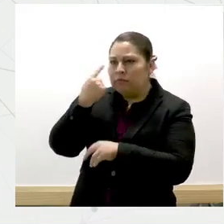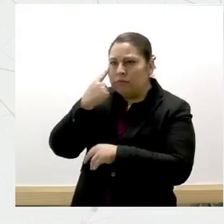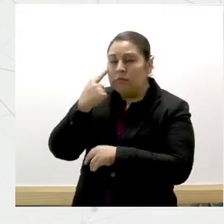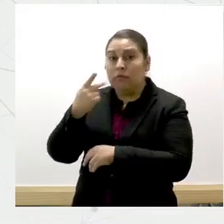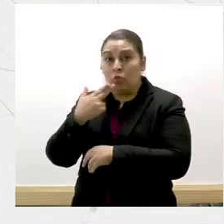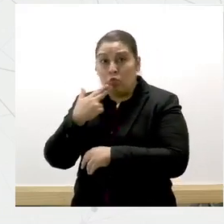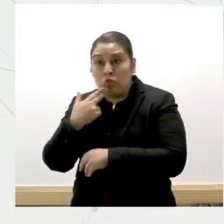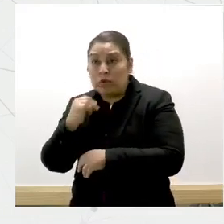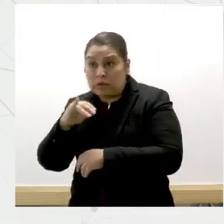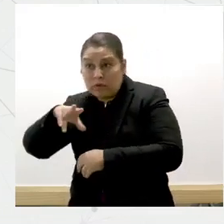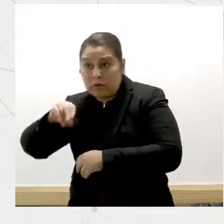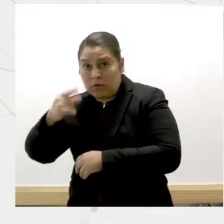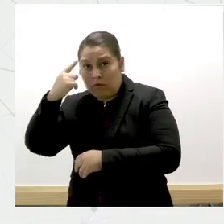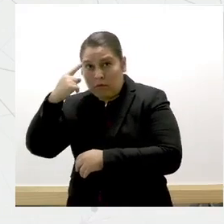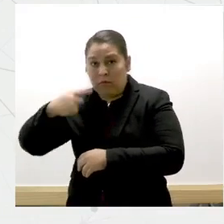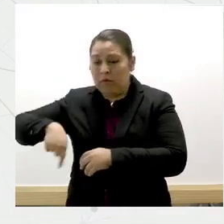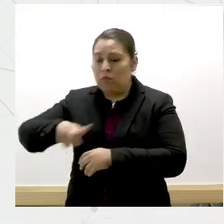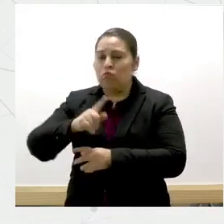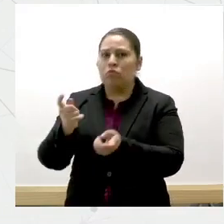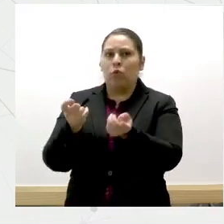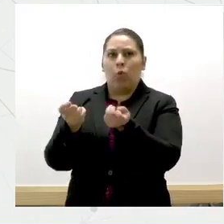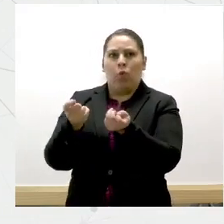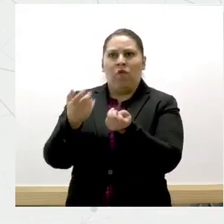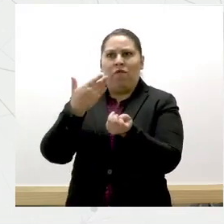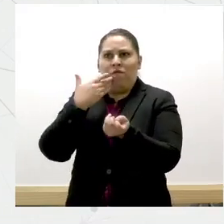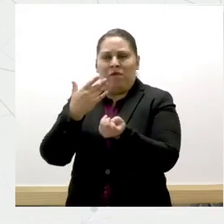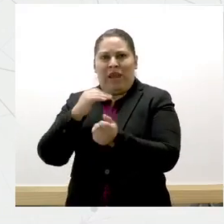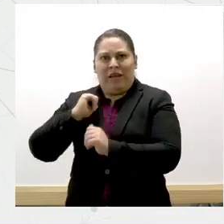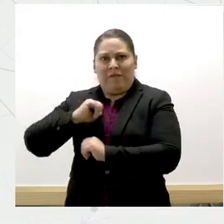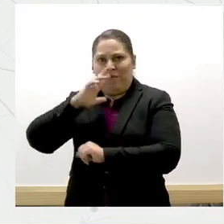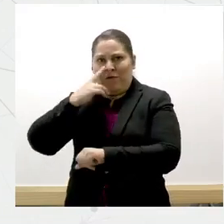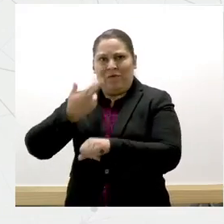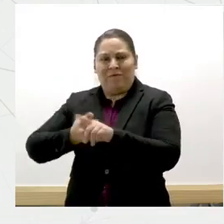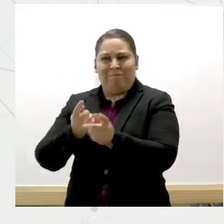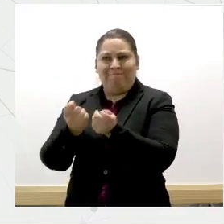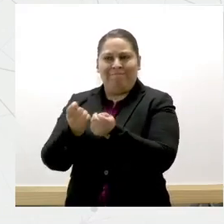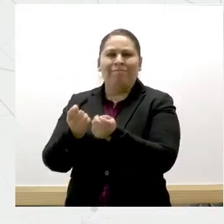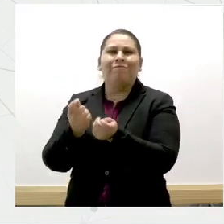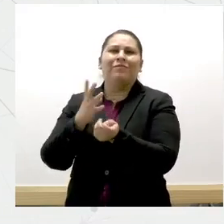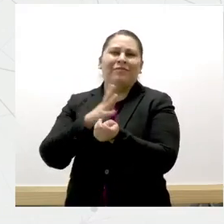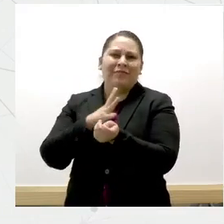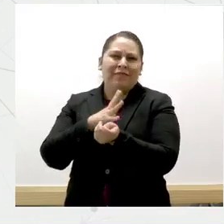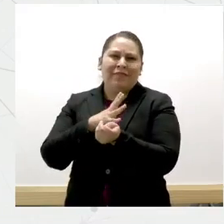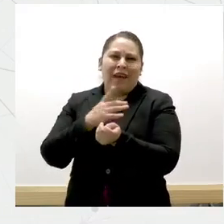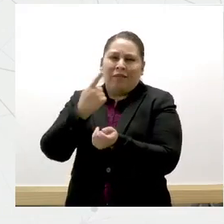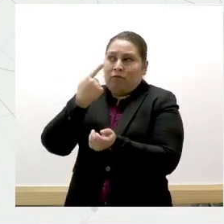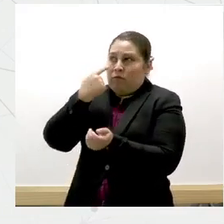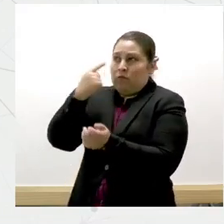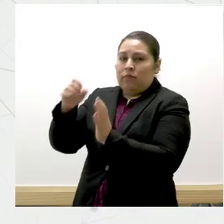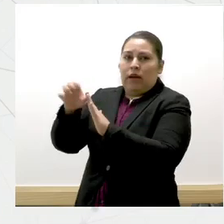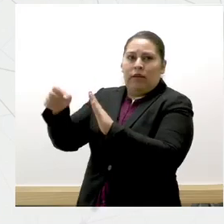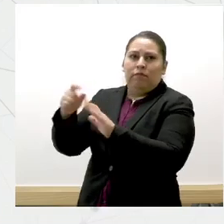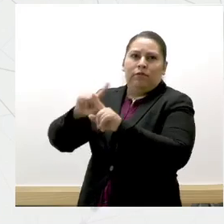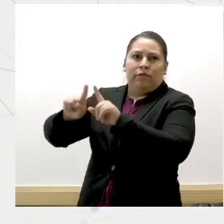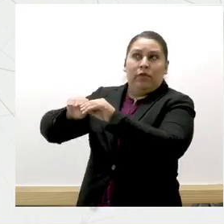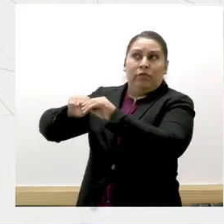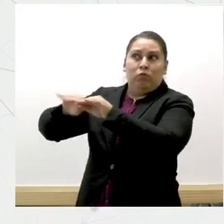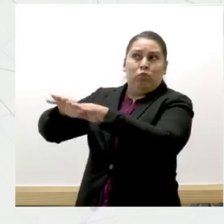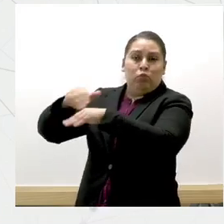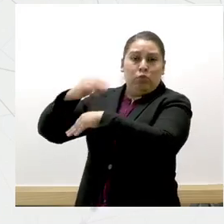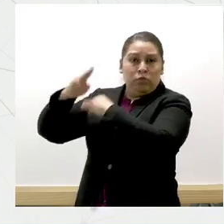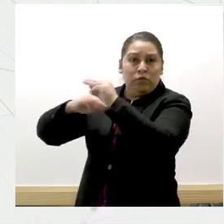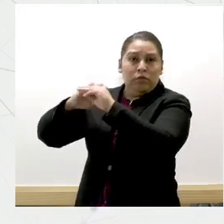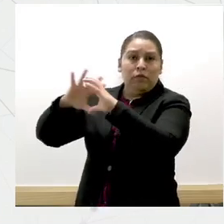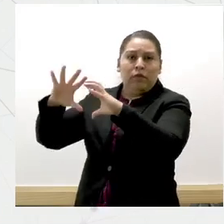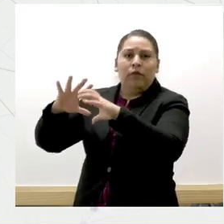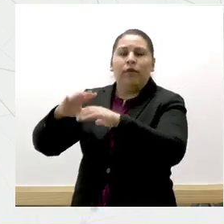tenemos un uso responsable por parte de los mismos, ¿no? Ya hay ejemplos que podemos consultar directamente. Pero al lado del marco regulatorio y del